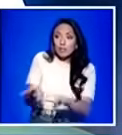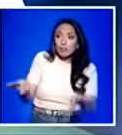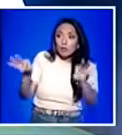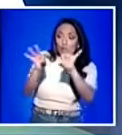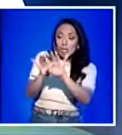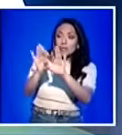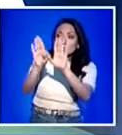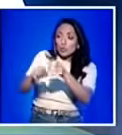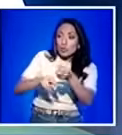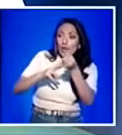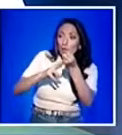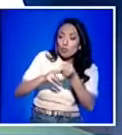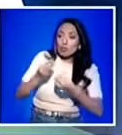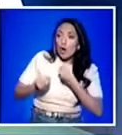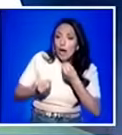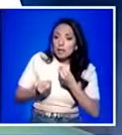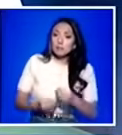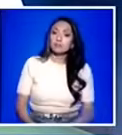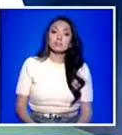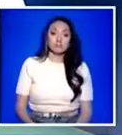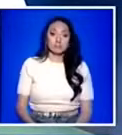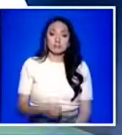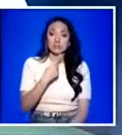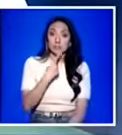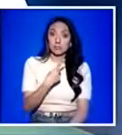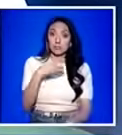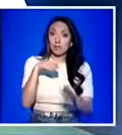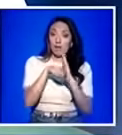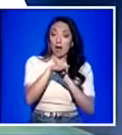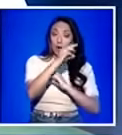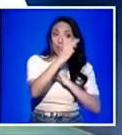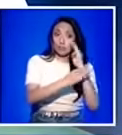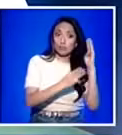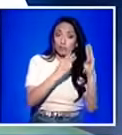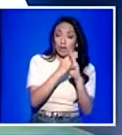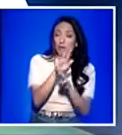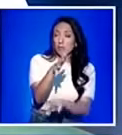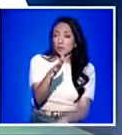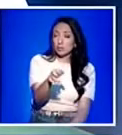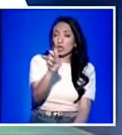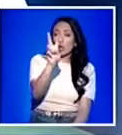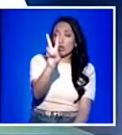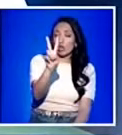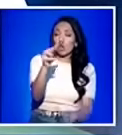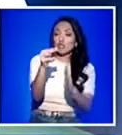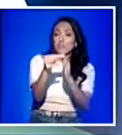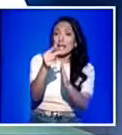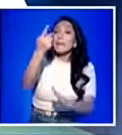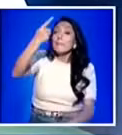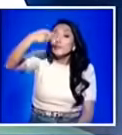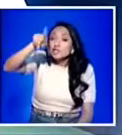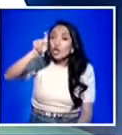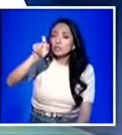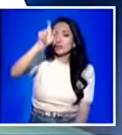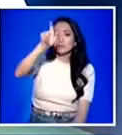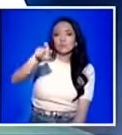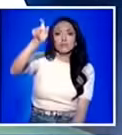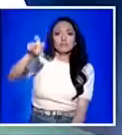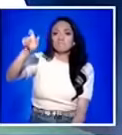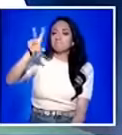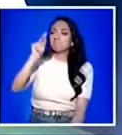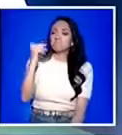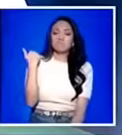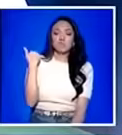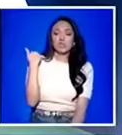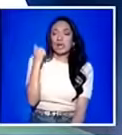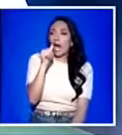de los recursos. Ya lo decíamos, según un informe del Banco Mundial, todavía hay un aproximado de 2,000 millones de personas en todo el mundo sin